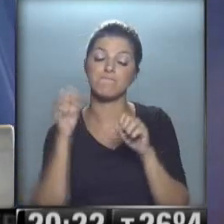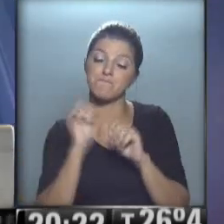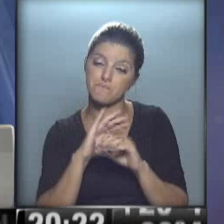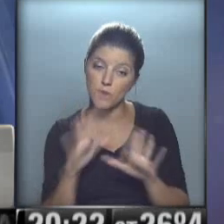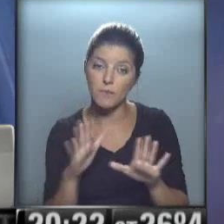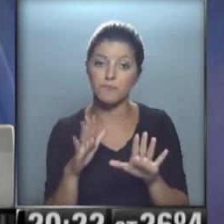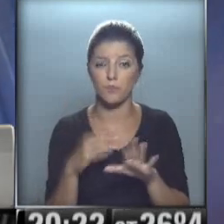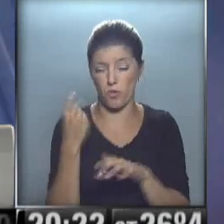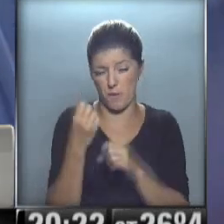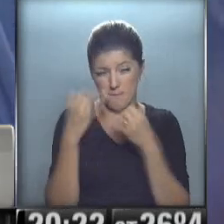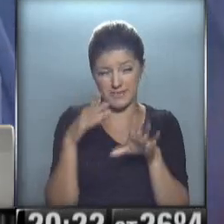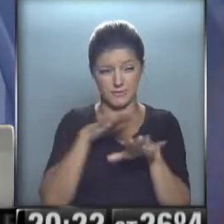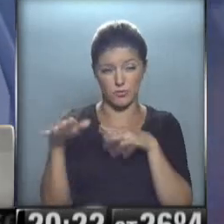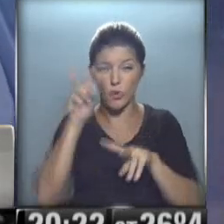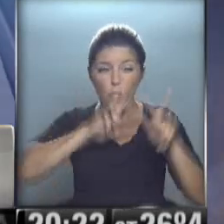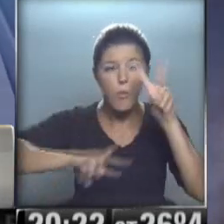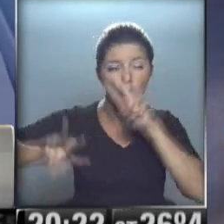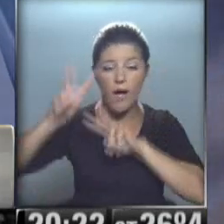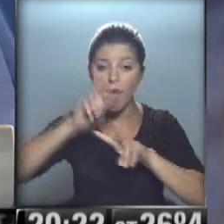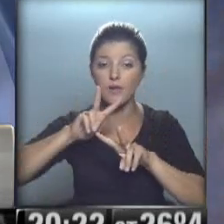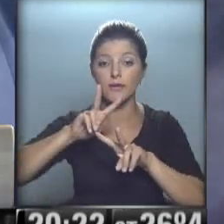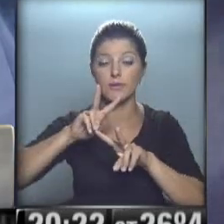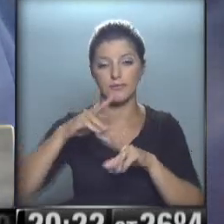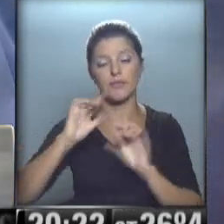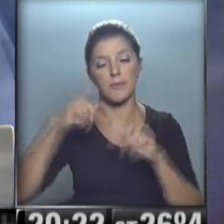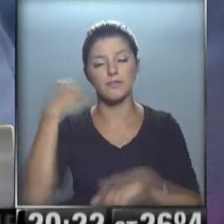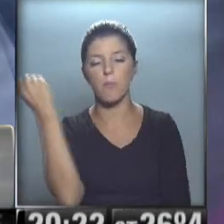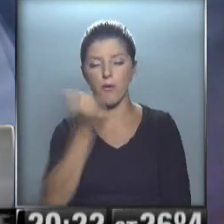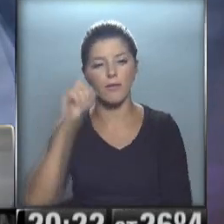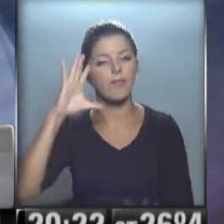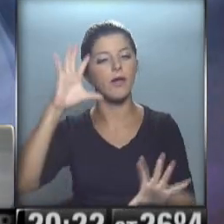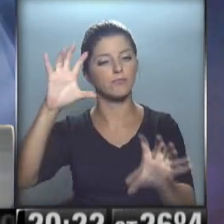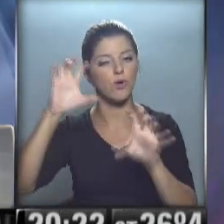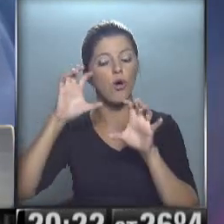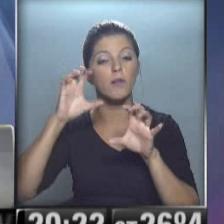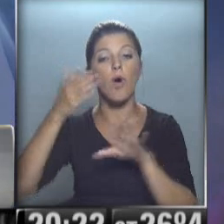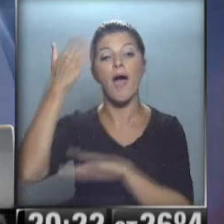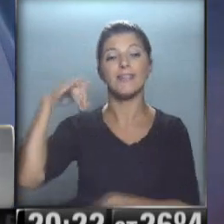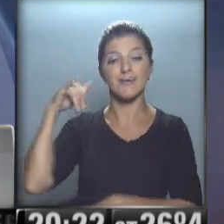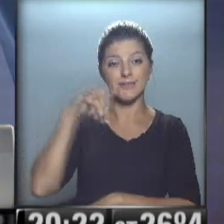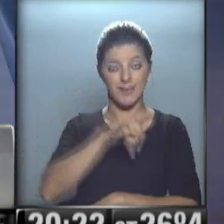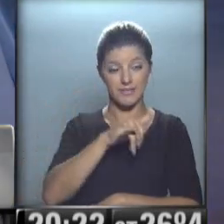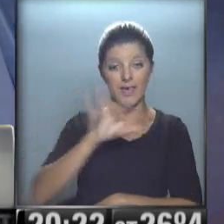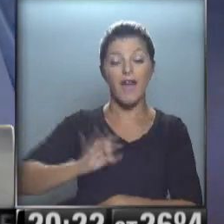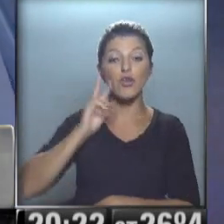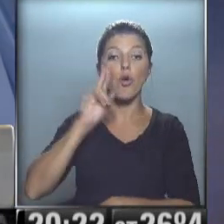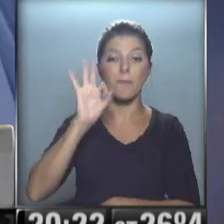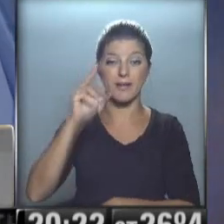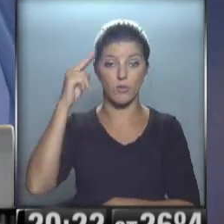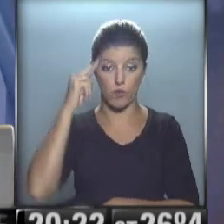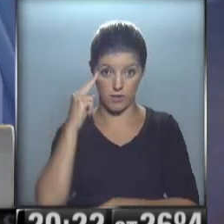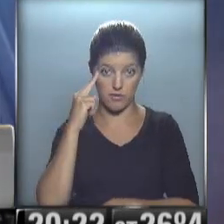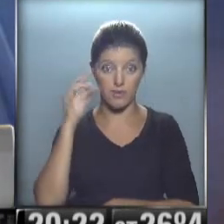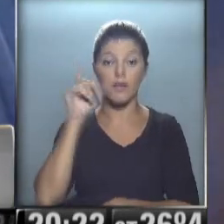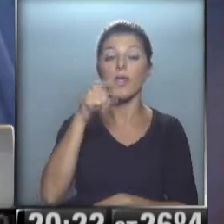en las primeras horas o en los primeros días, cabe recordar también un poco el accidente de Air France en el año 2009, que un avión que